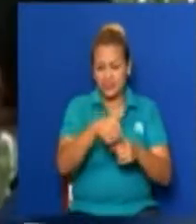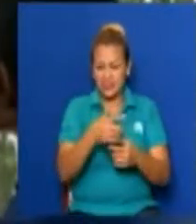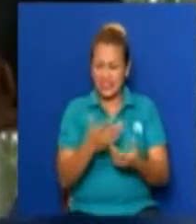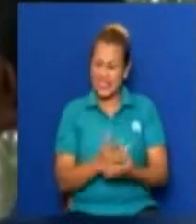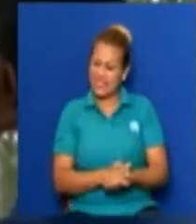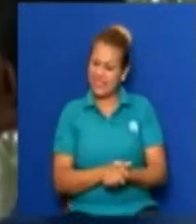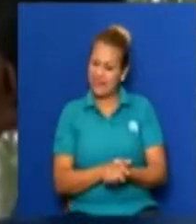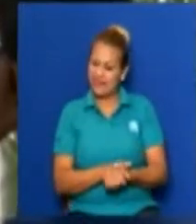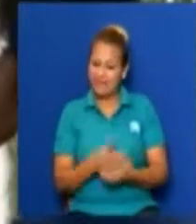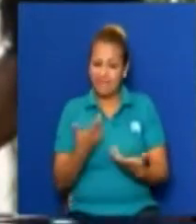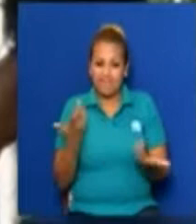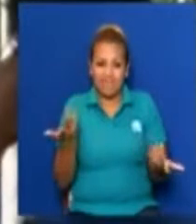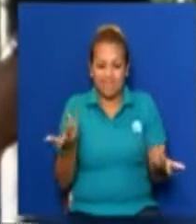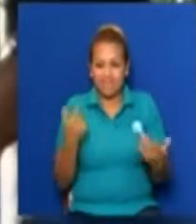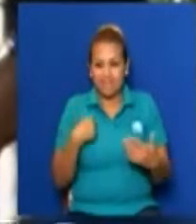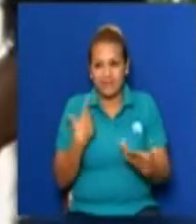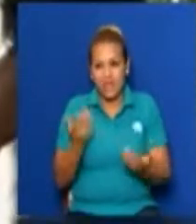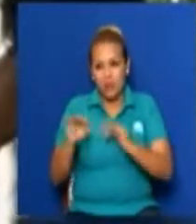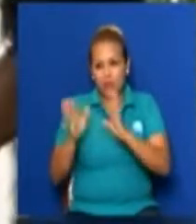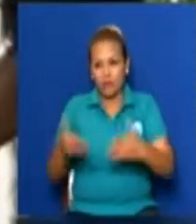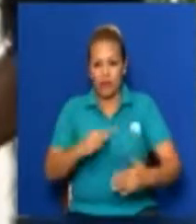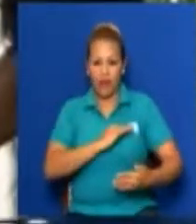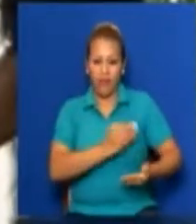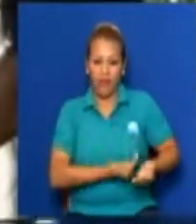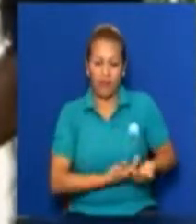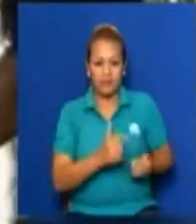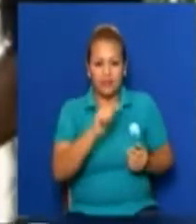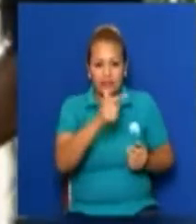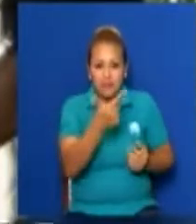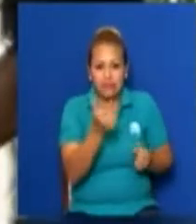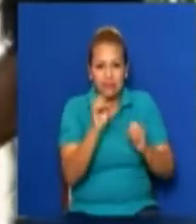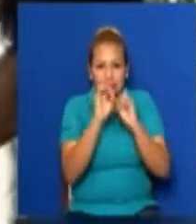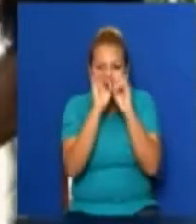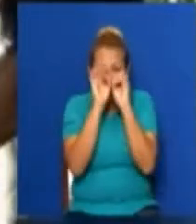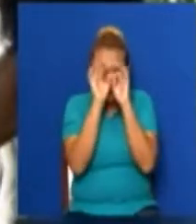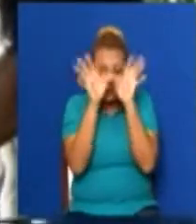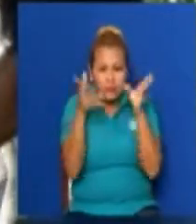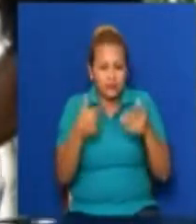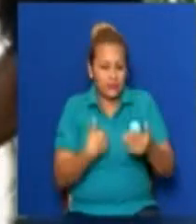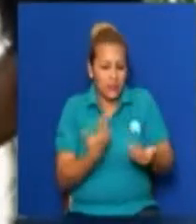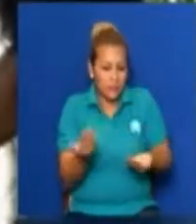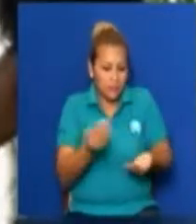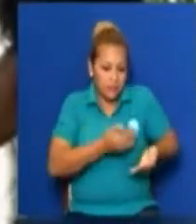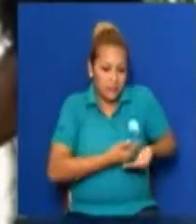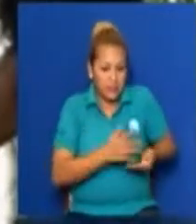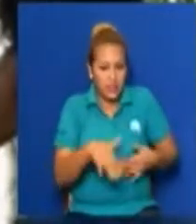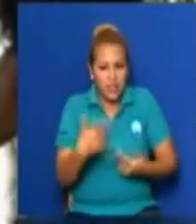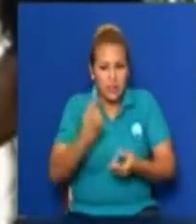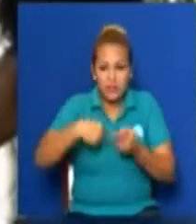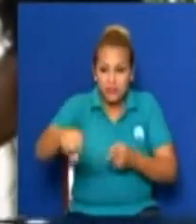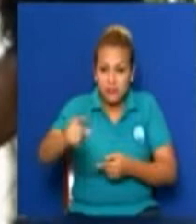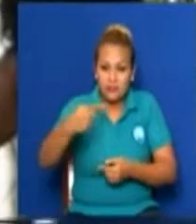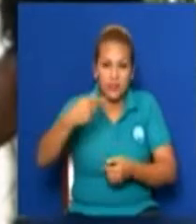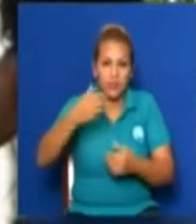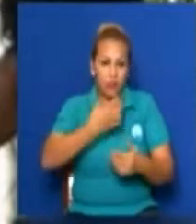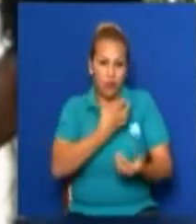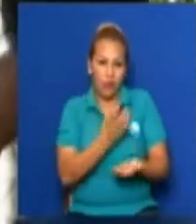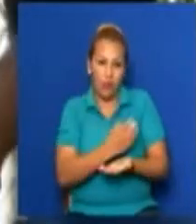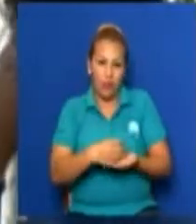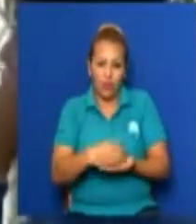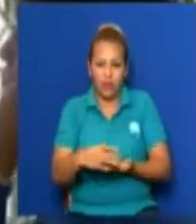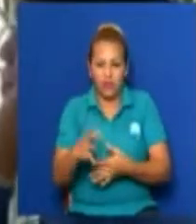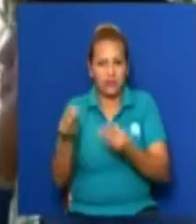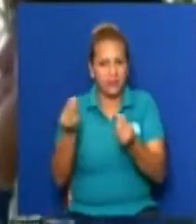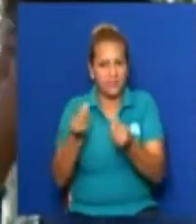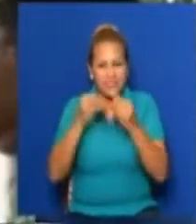mañana? Tiene que dar la chicha al chavalo, dejarle a todos, pasarlos dejando al colegio, hacer... Porque en